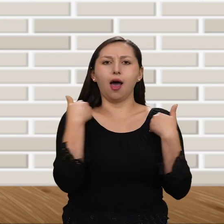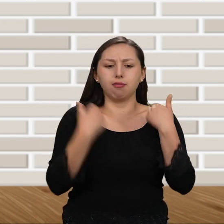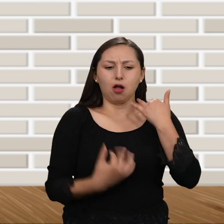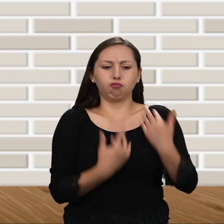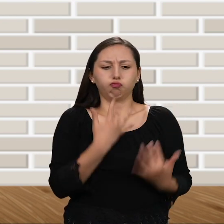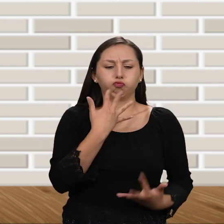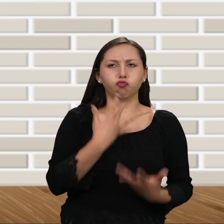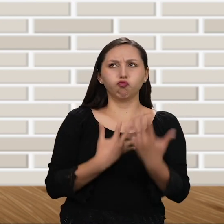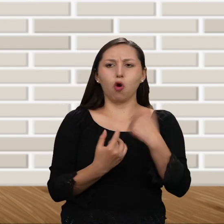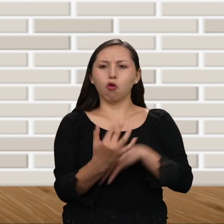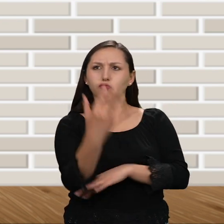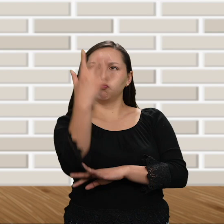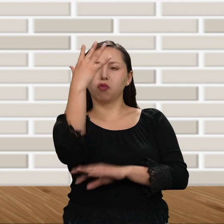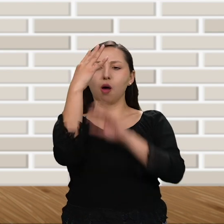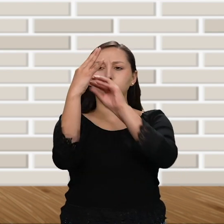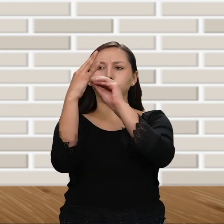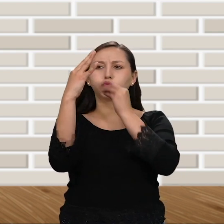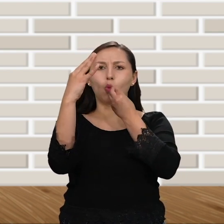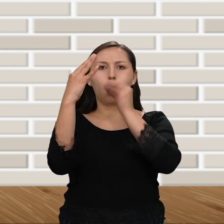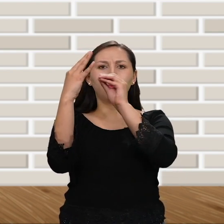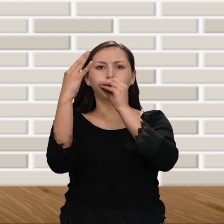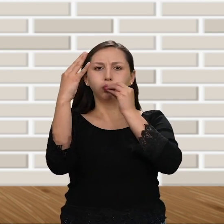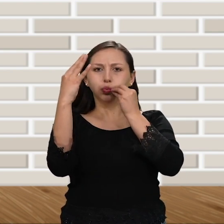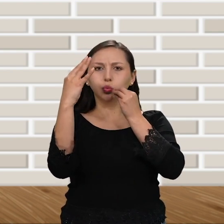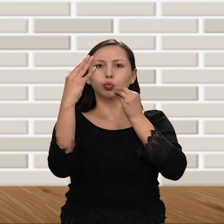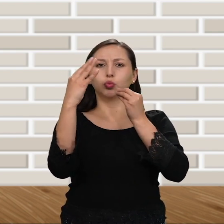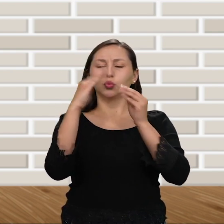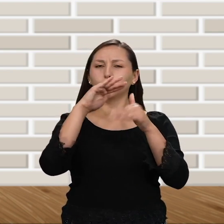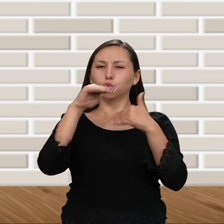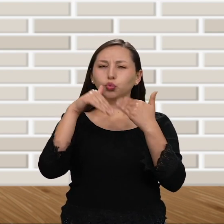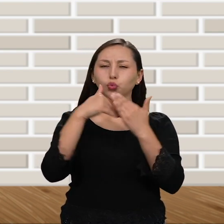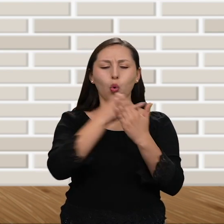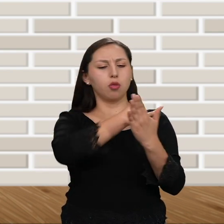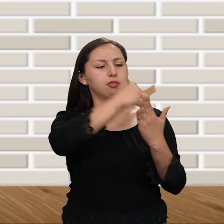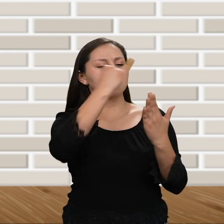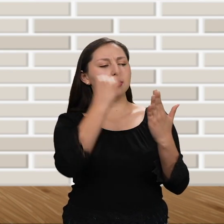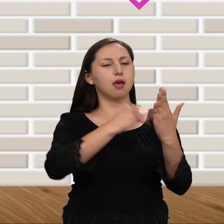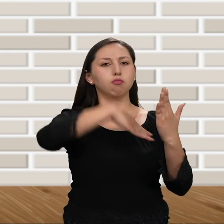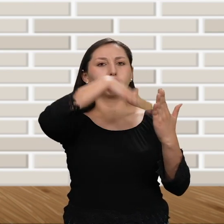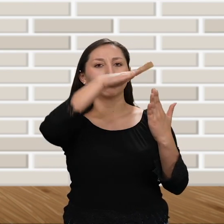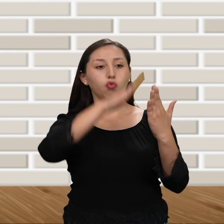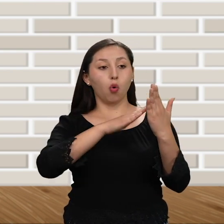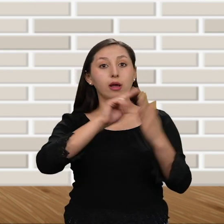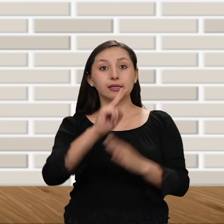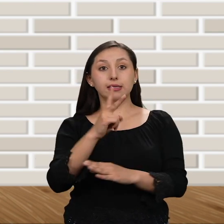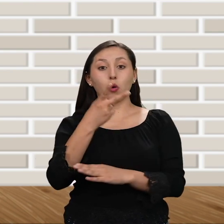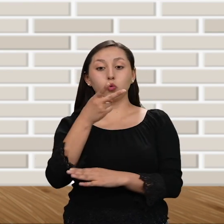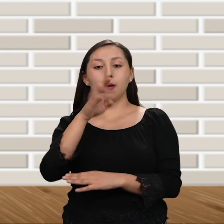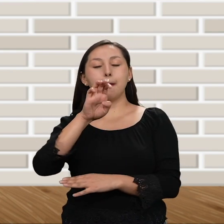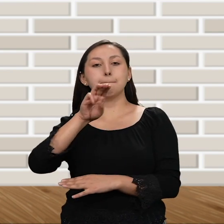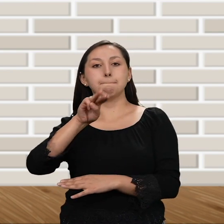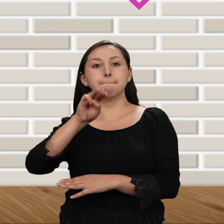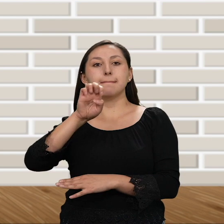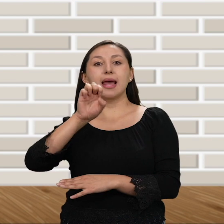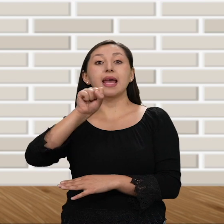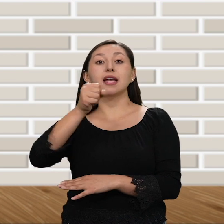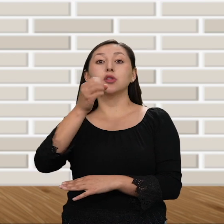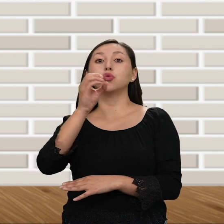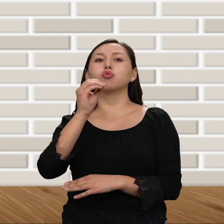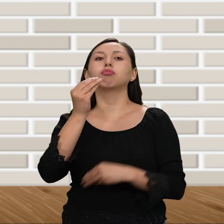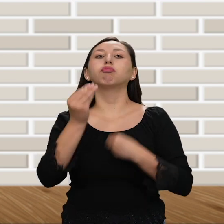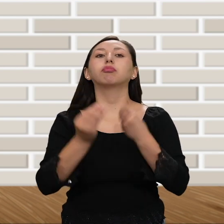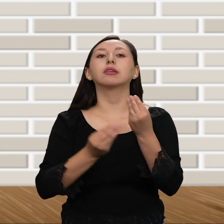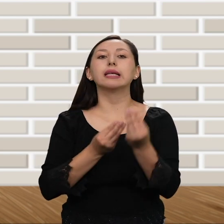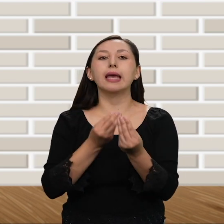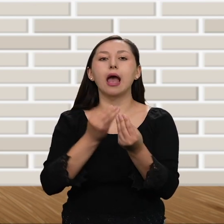fuego y se expresó a través de pinturas rupestres y petroglifos. Luego vino el Mesolítico o Piedra Intermedia,